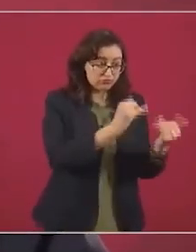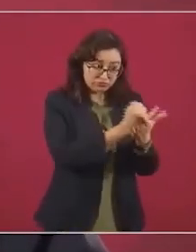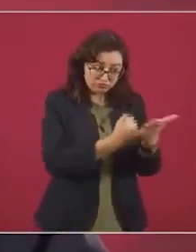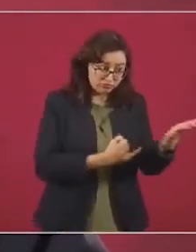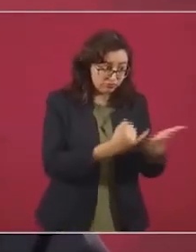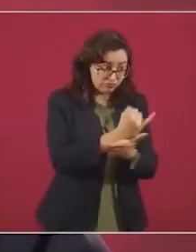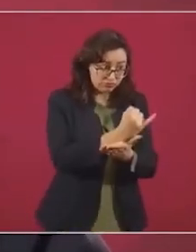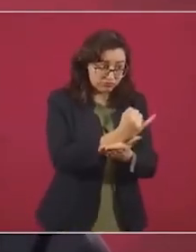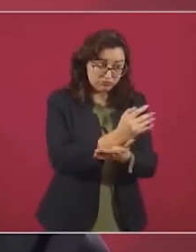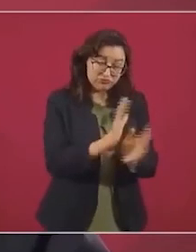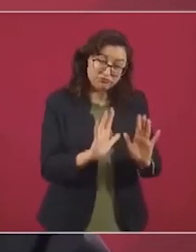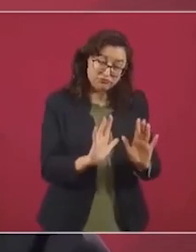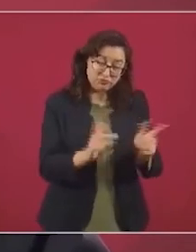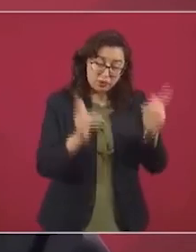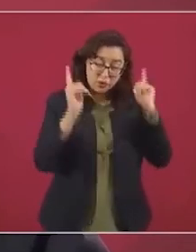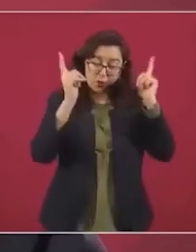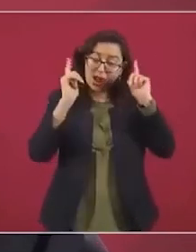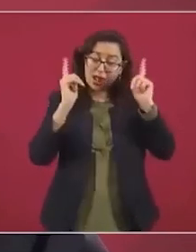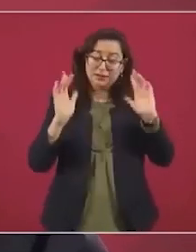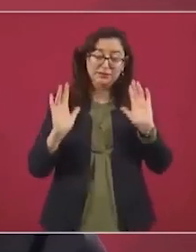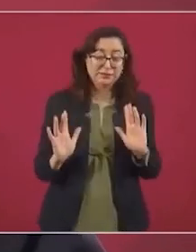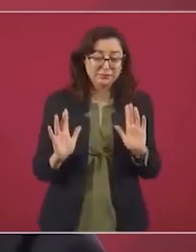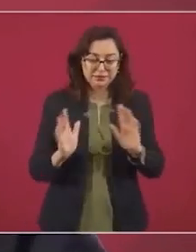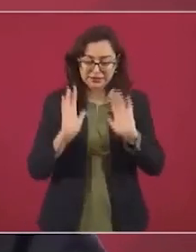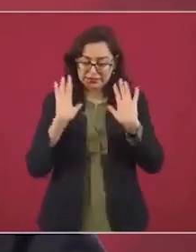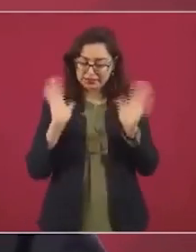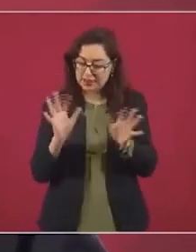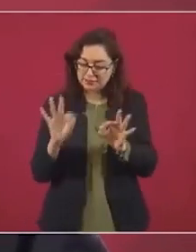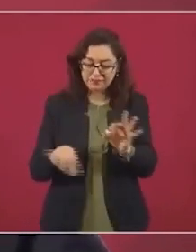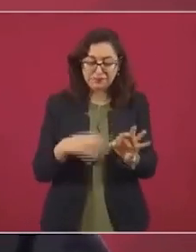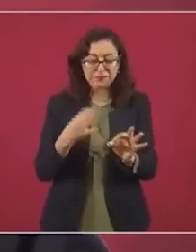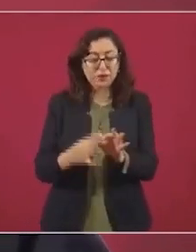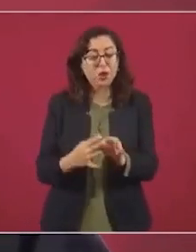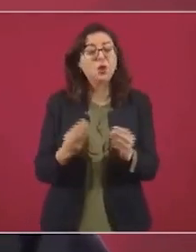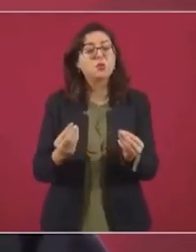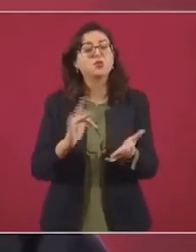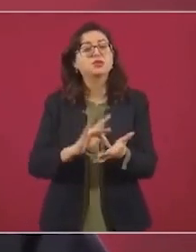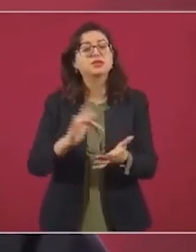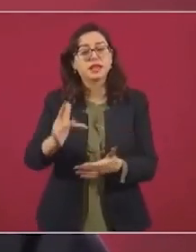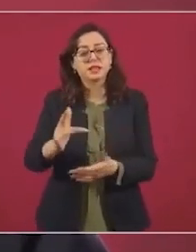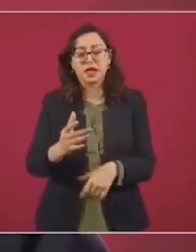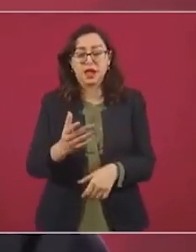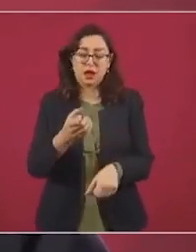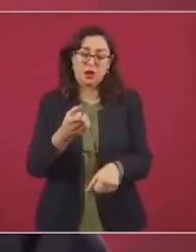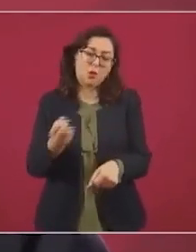este asunto. Yo agradezco mucho que se me dé la palabra y